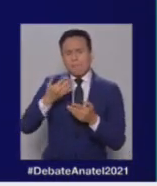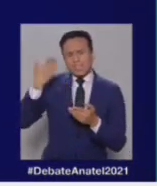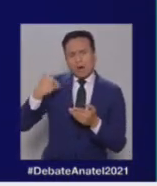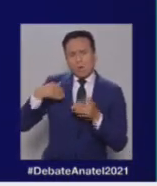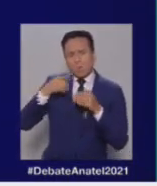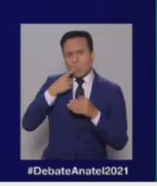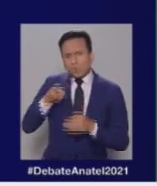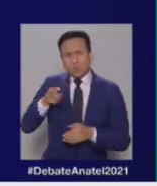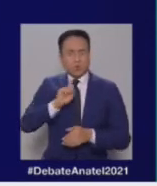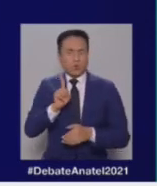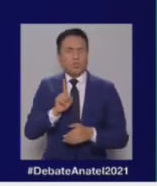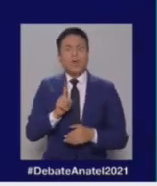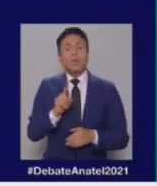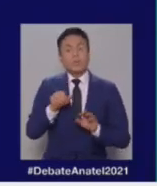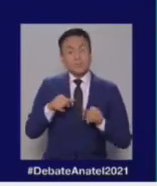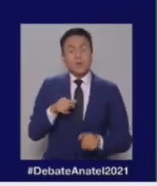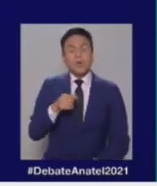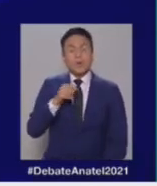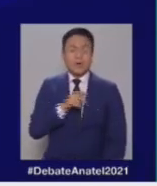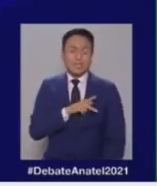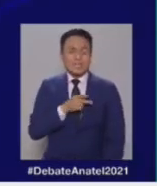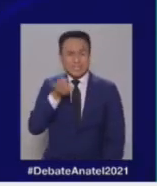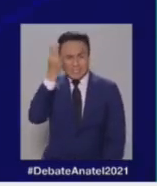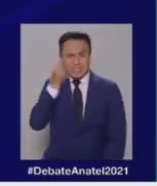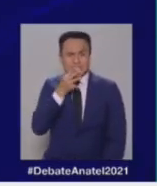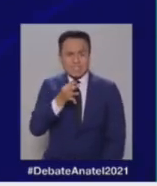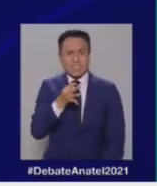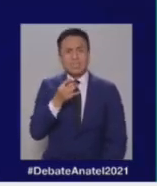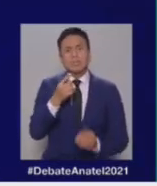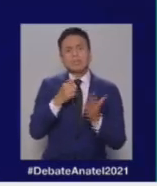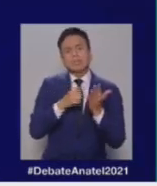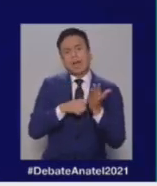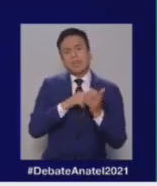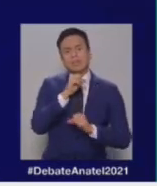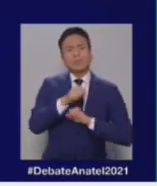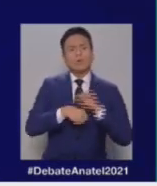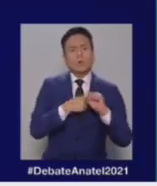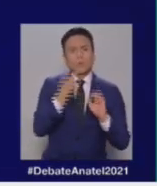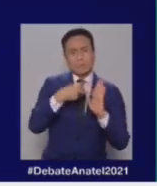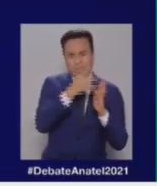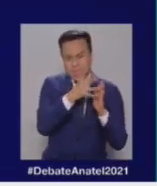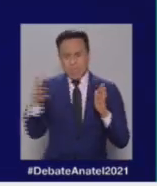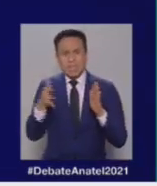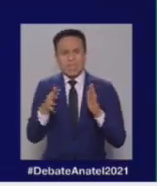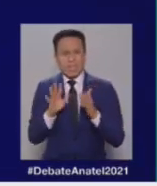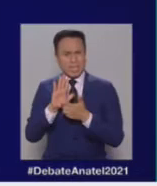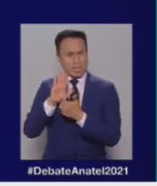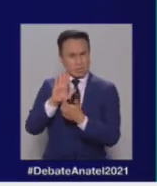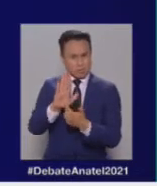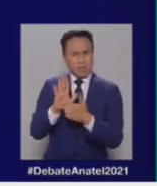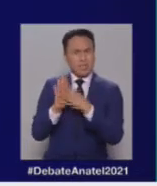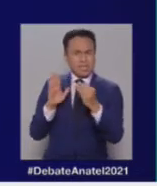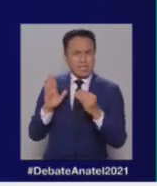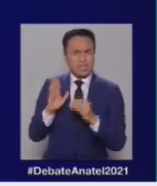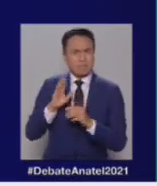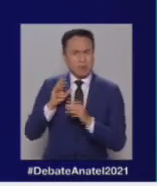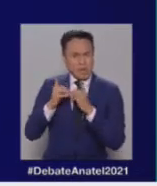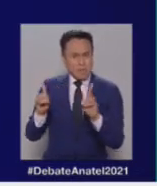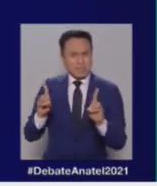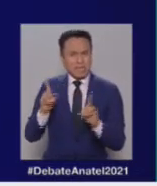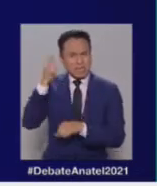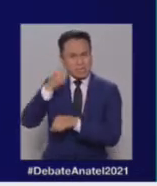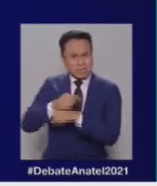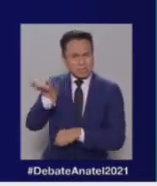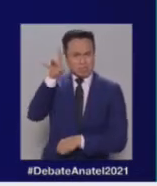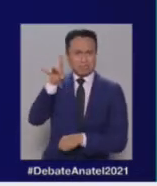de patria, la libertad de conciencia, la libertad de enseñanzas, la libertad de prensa tan cuestionada por algunos programas. Eso nos une para